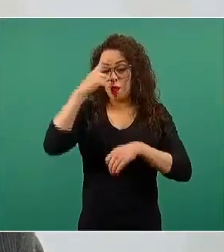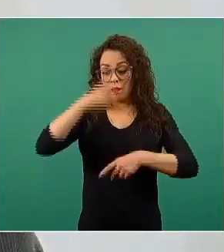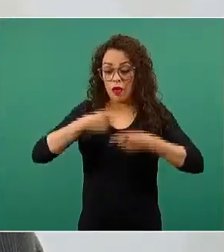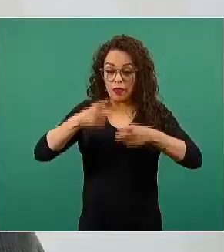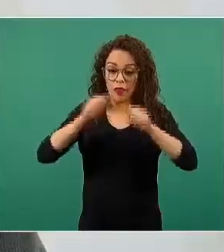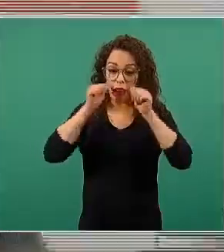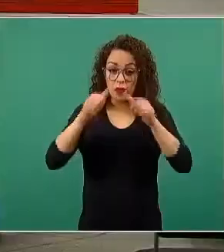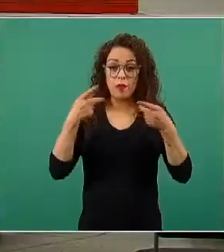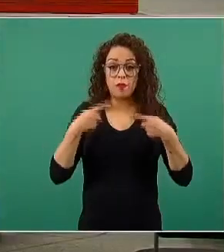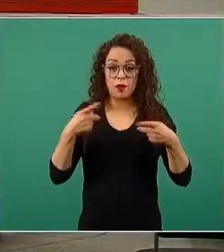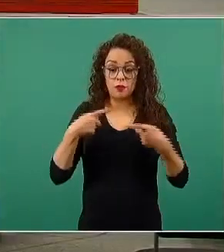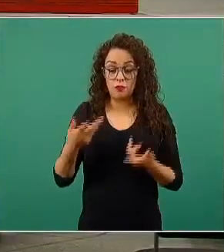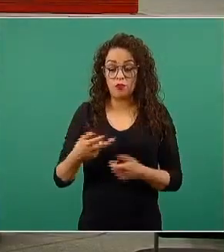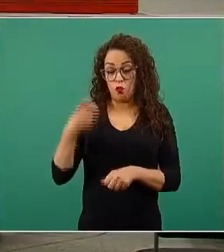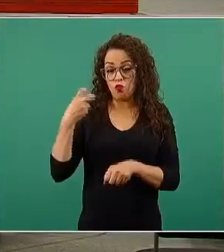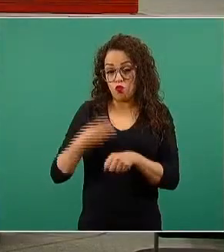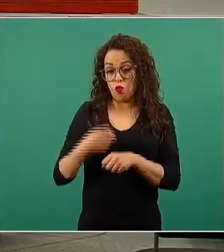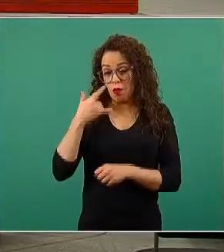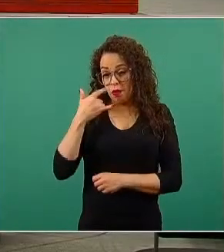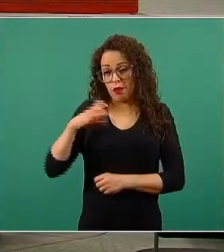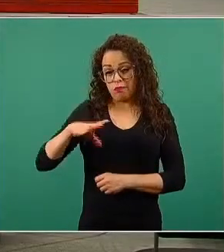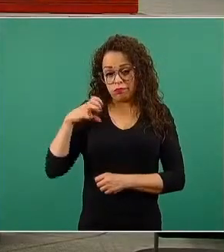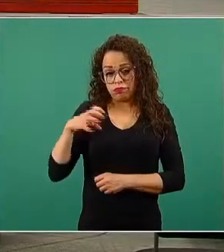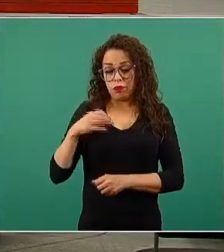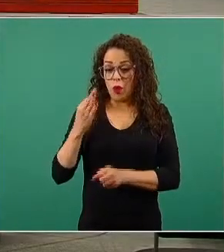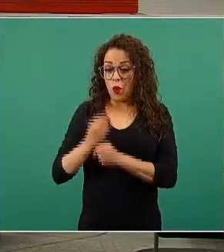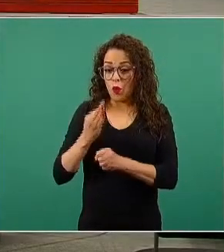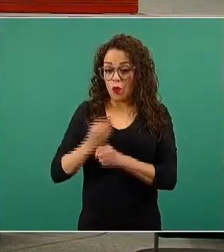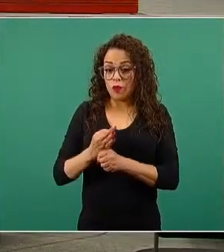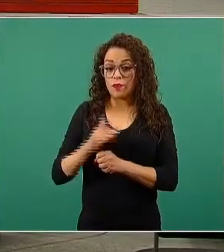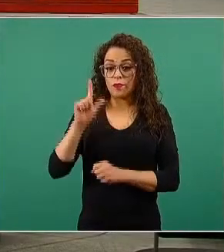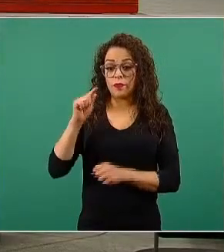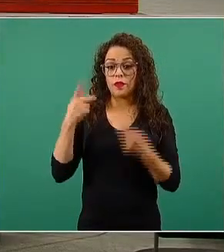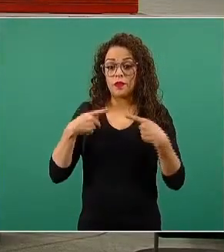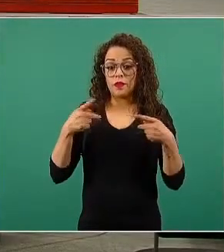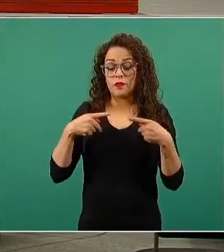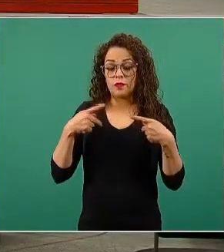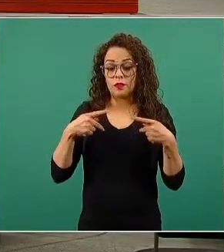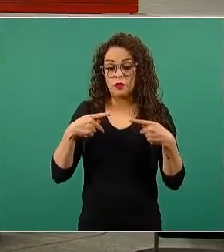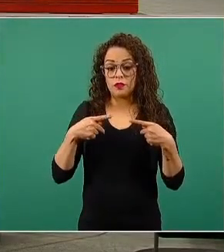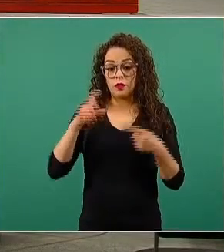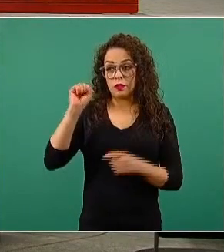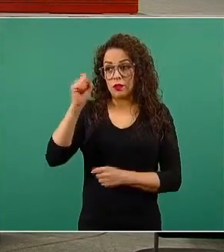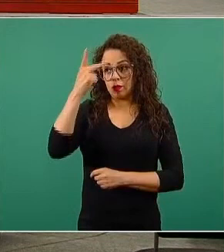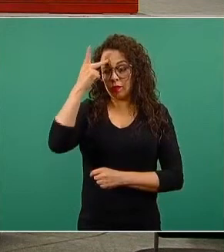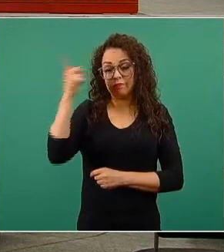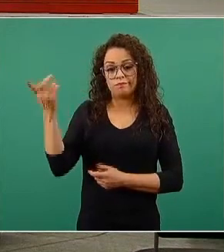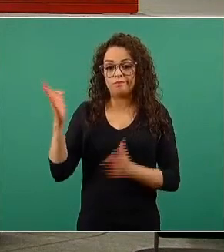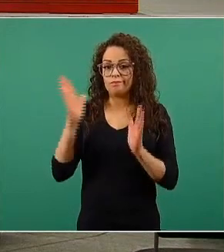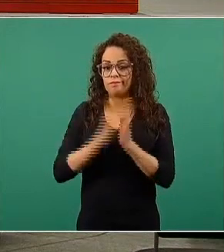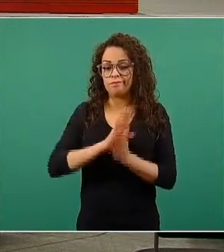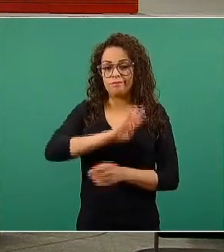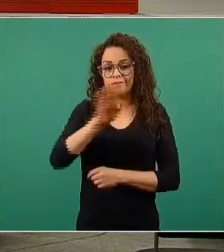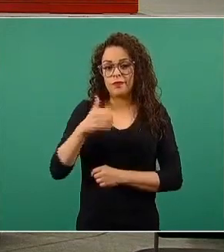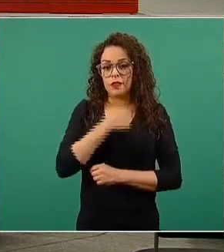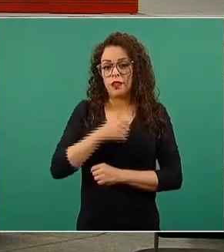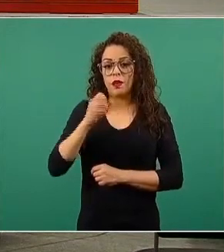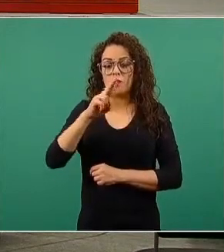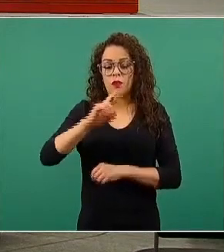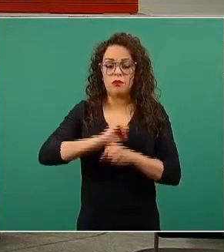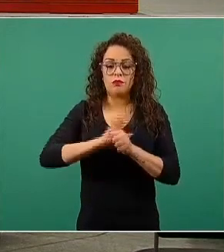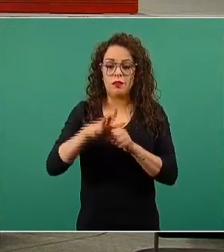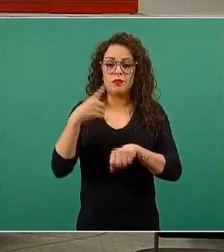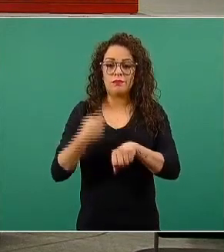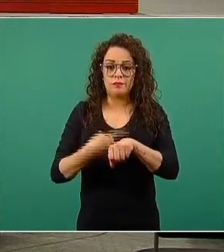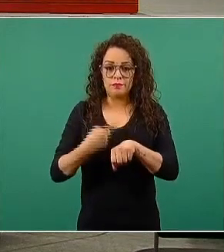Luis Potosí, lamentablemente, hasta la fecha llevamos 70 personas del sector salud que han perdido la vida contra el COVID. También hacemos